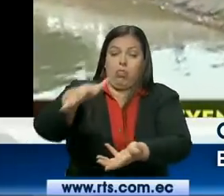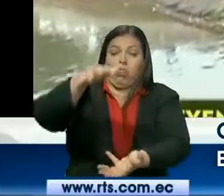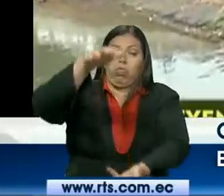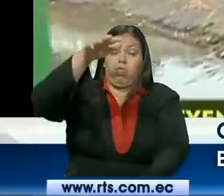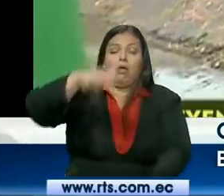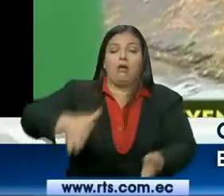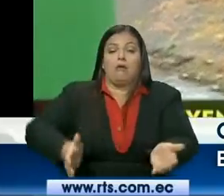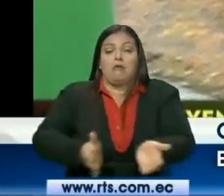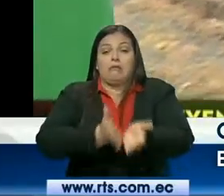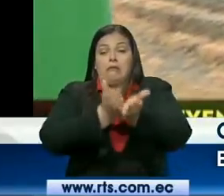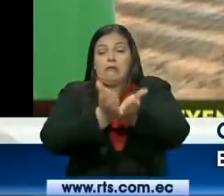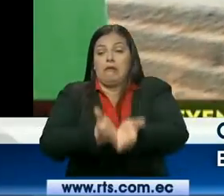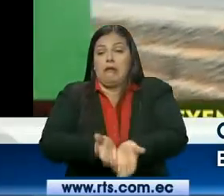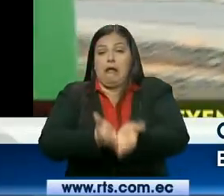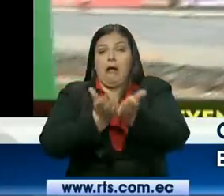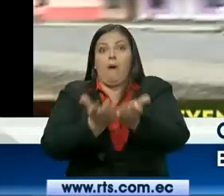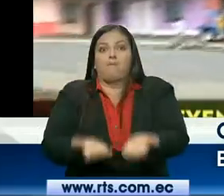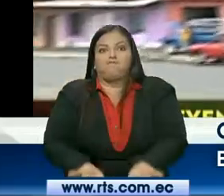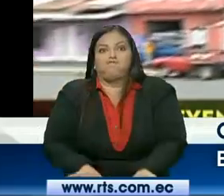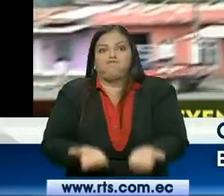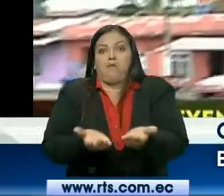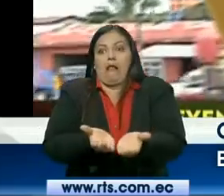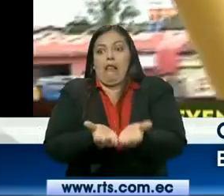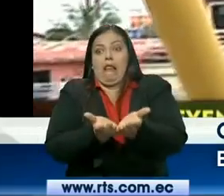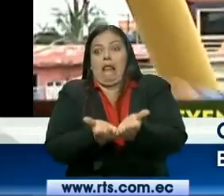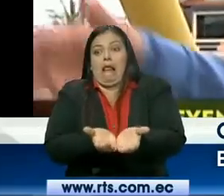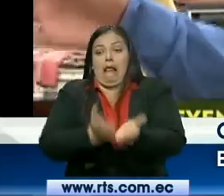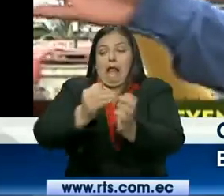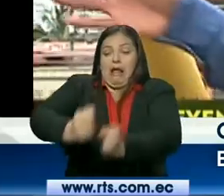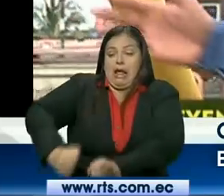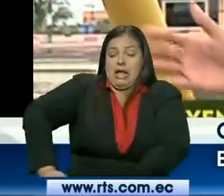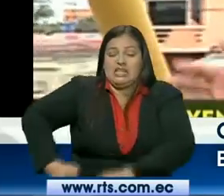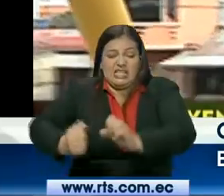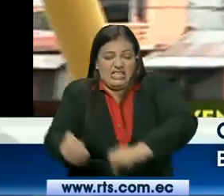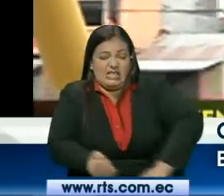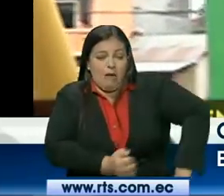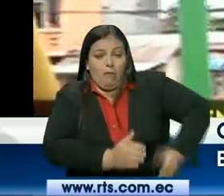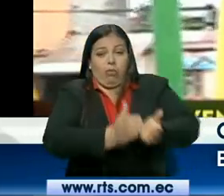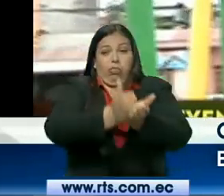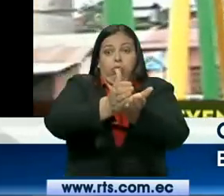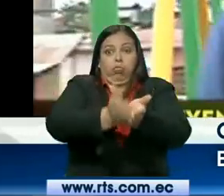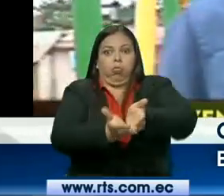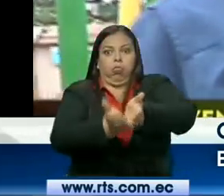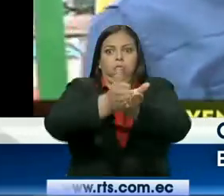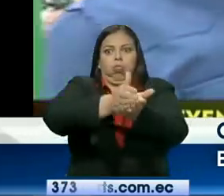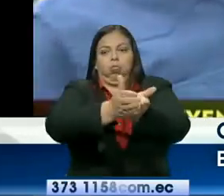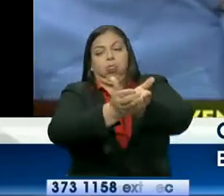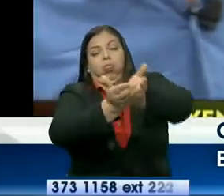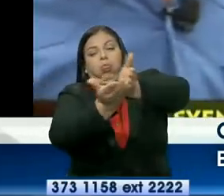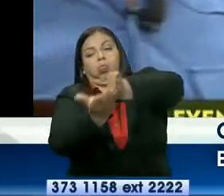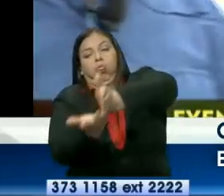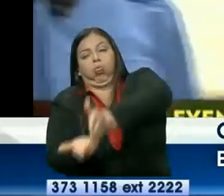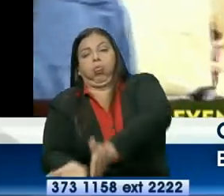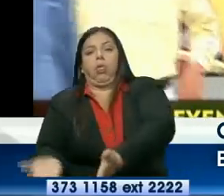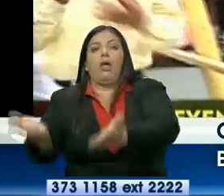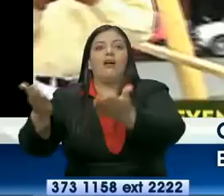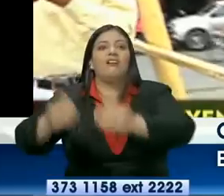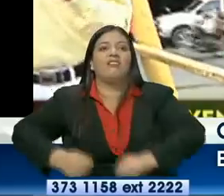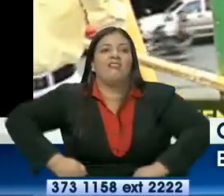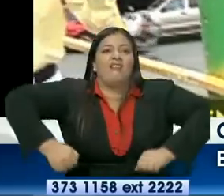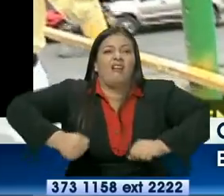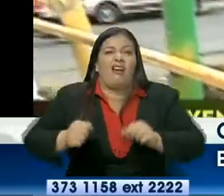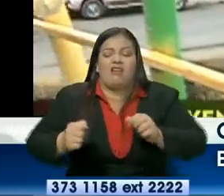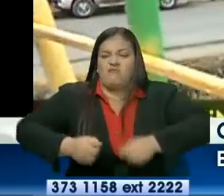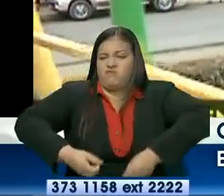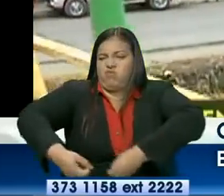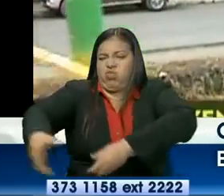accidente. Estas gallinas cayeron al agua y recorrieron todo nuestro río. De ahí, nuestro querido cantón tomó el nombre